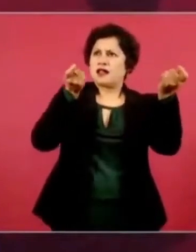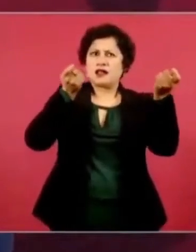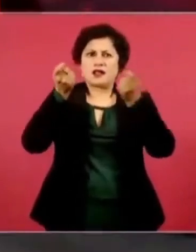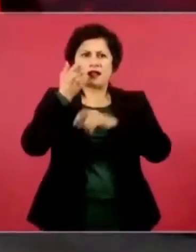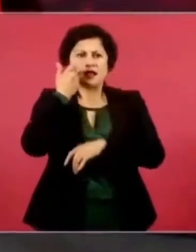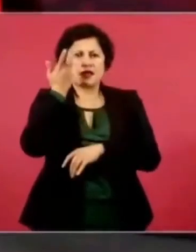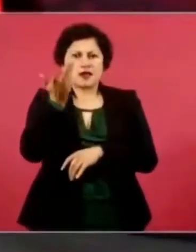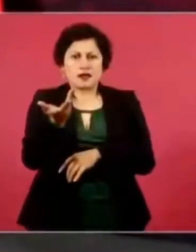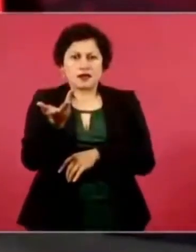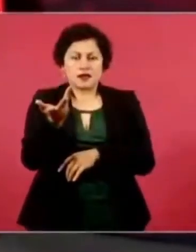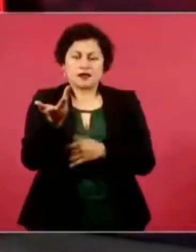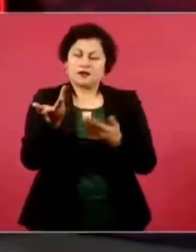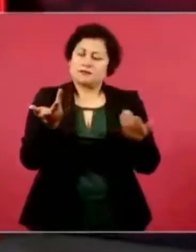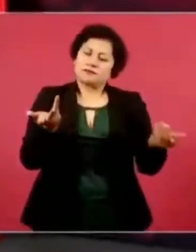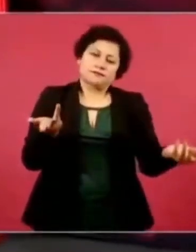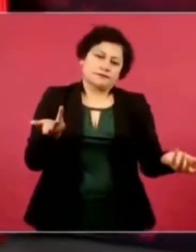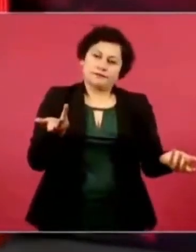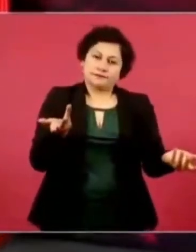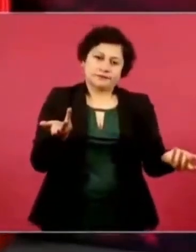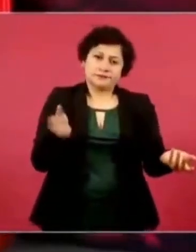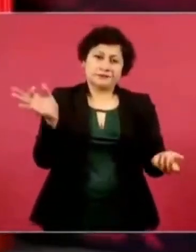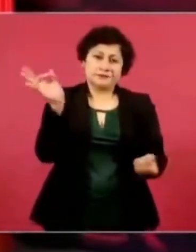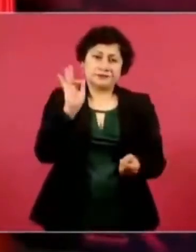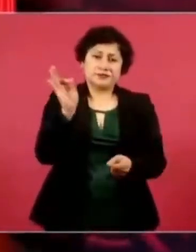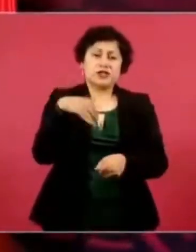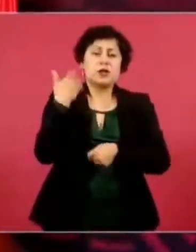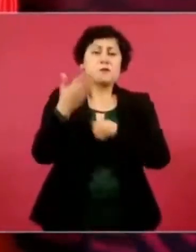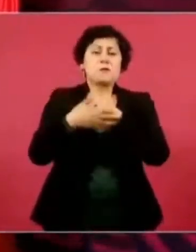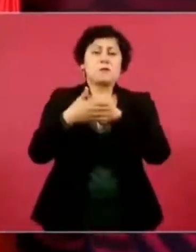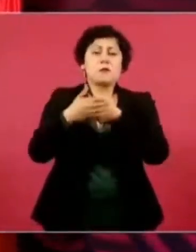¿La presidenta o el presidente?